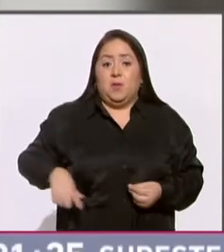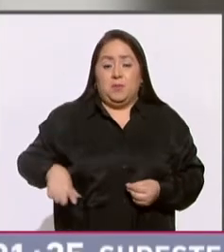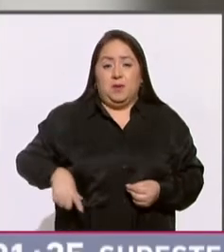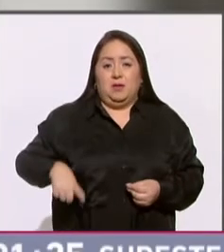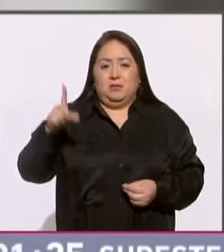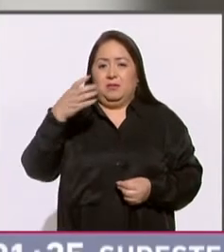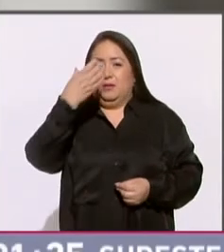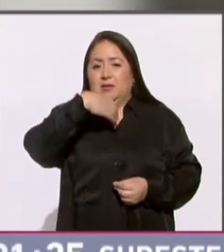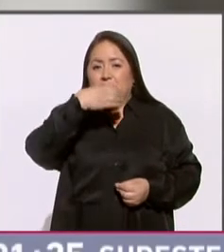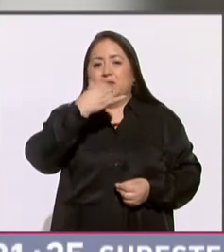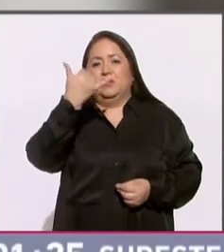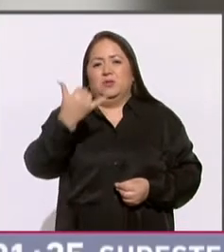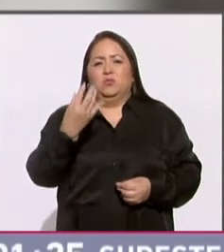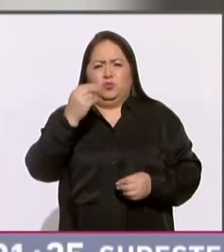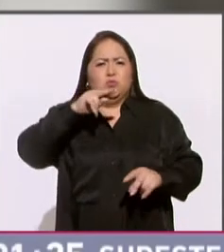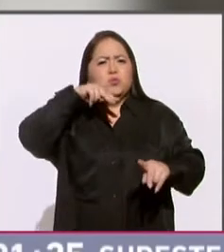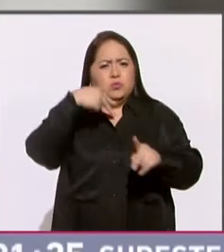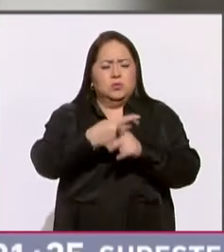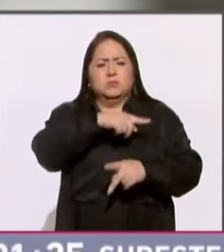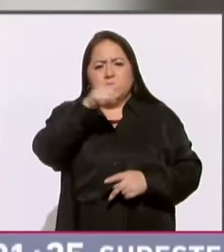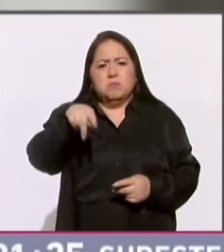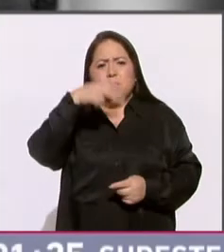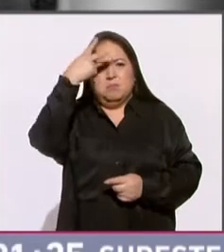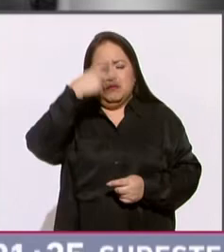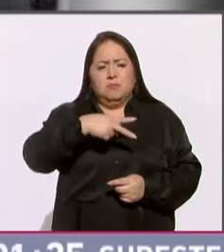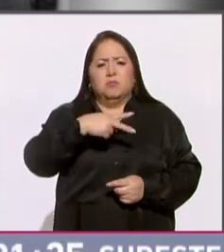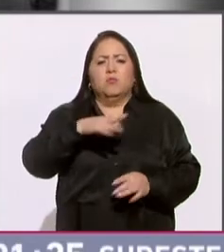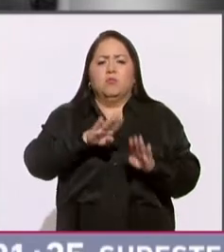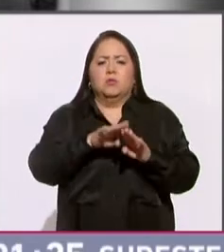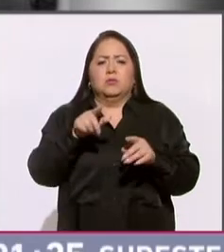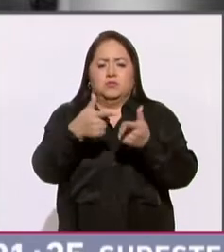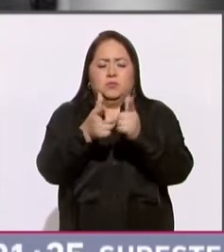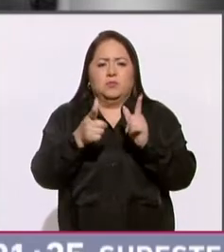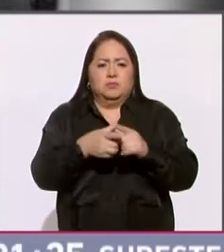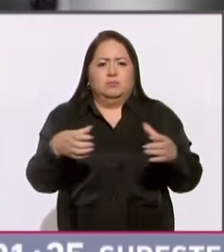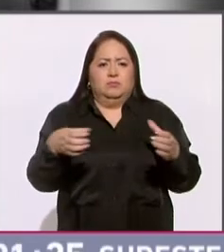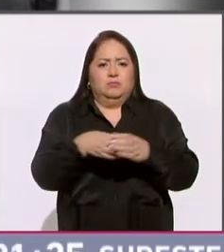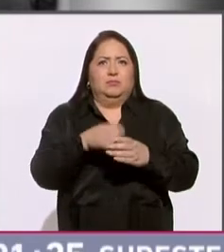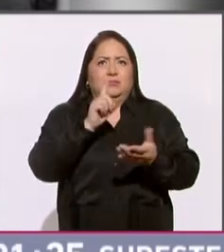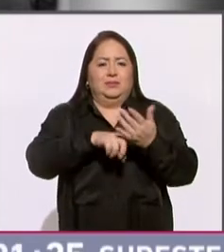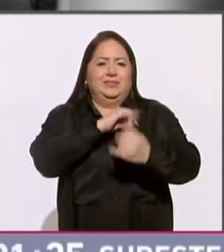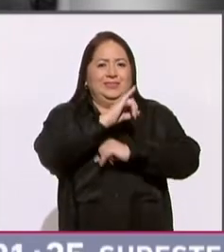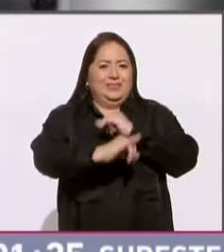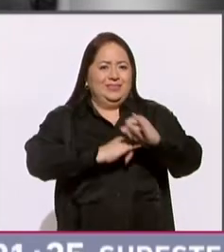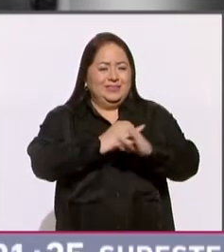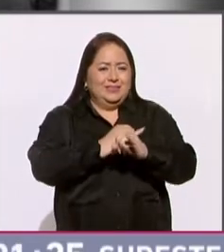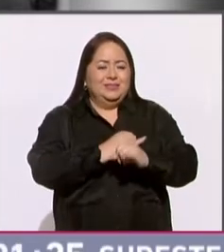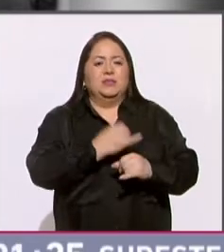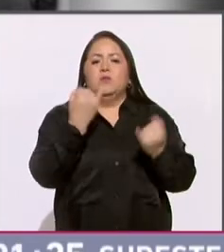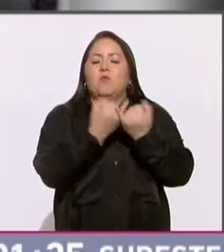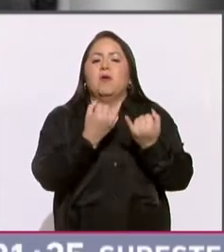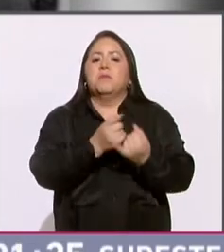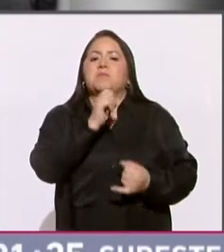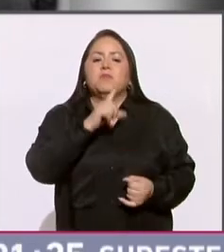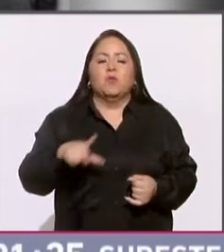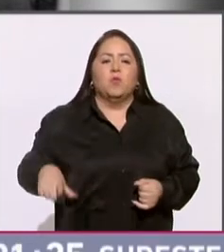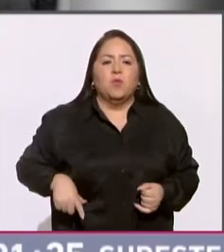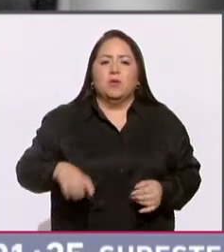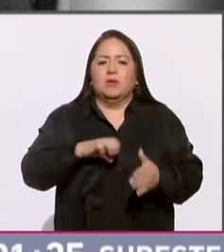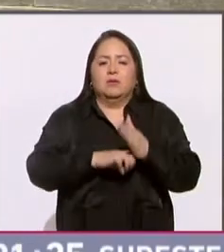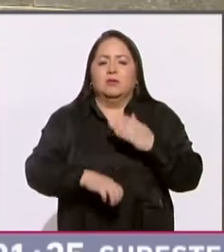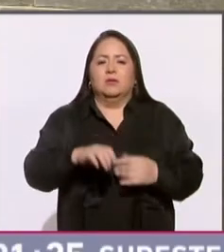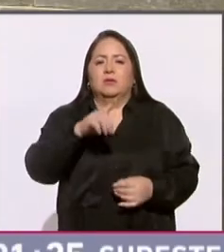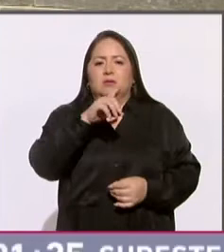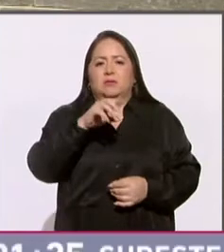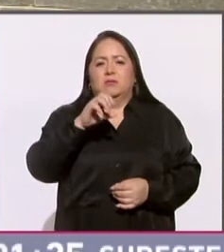cárdenas y muchos voluntarios mexicanos que formaron parte de las brigadas internacionales al igual que gobiernos como el de la unión